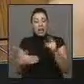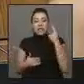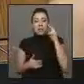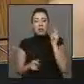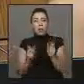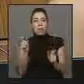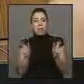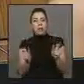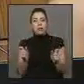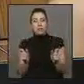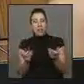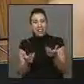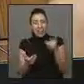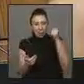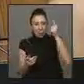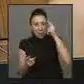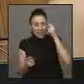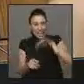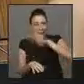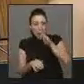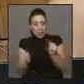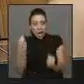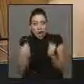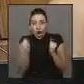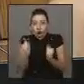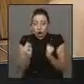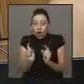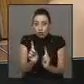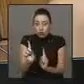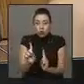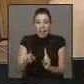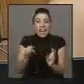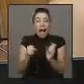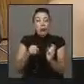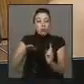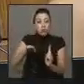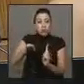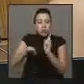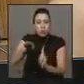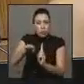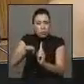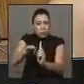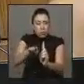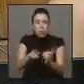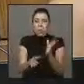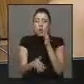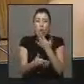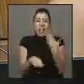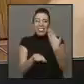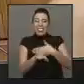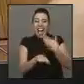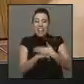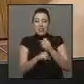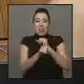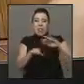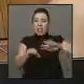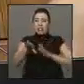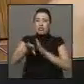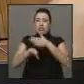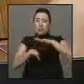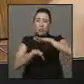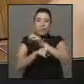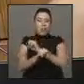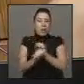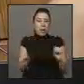pero ¿y la gente va a ir trotando al lado? Porque no hay un taxi que sea capaz de subir los cerros de Corral sin